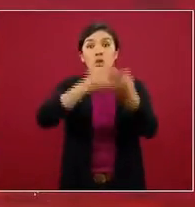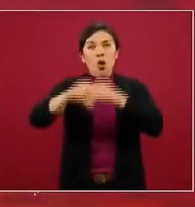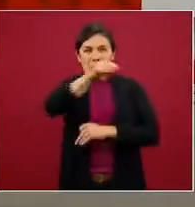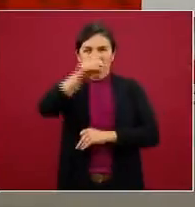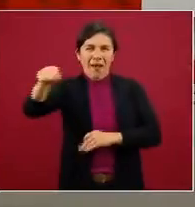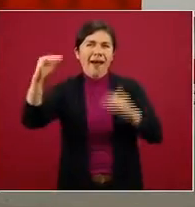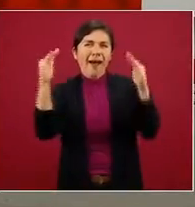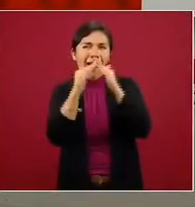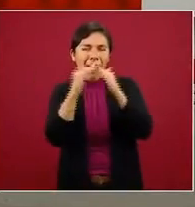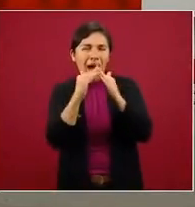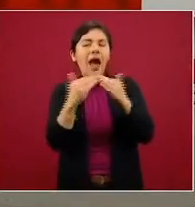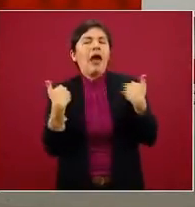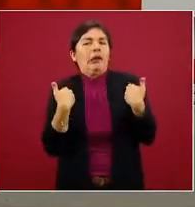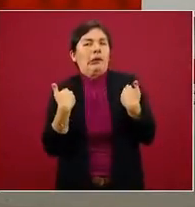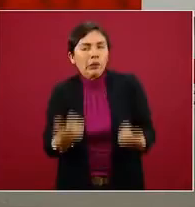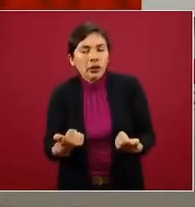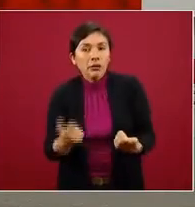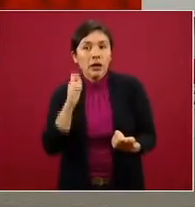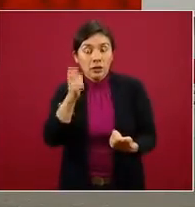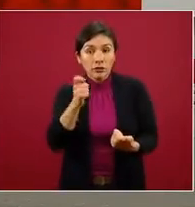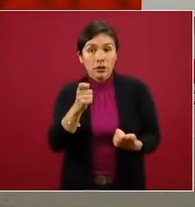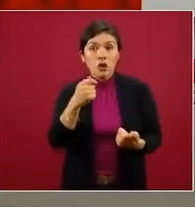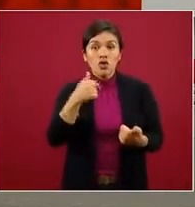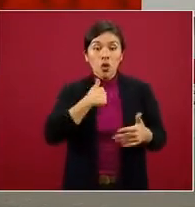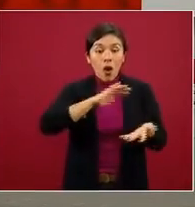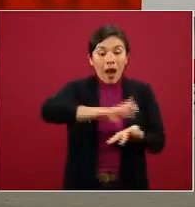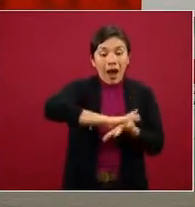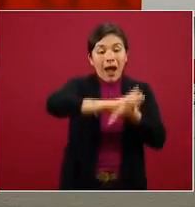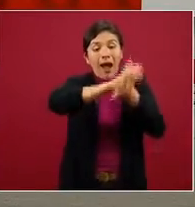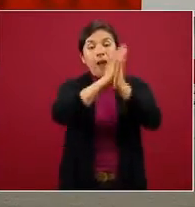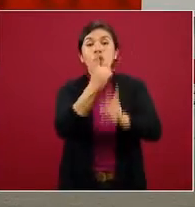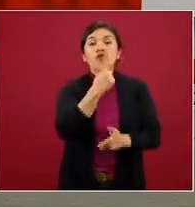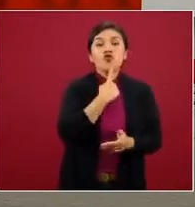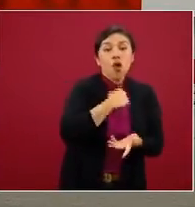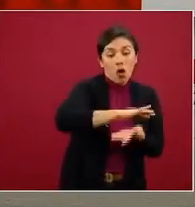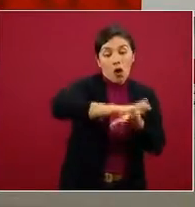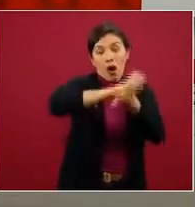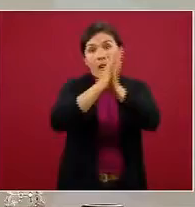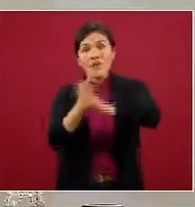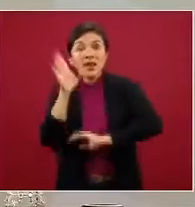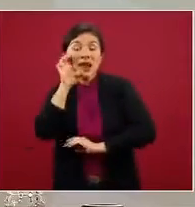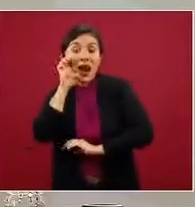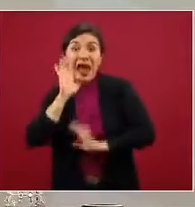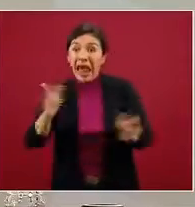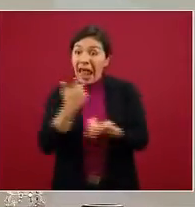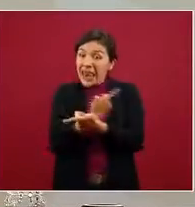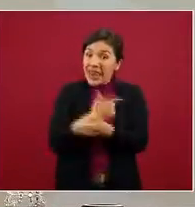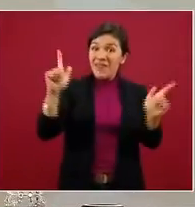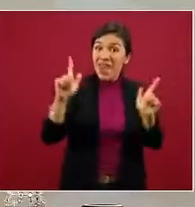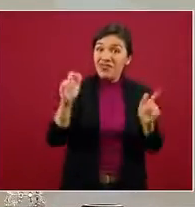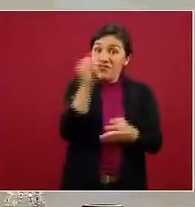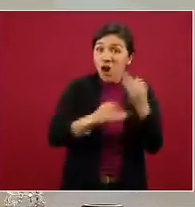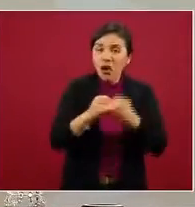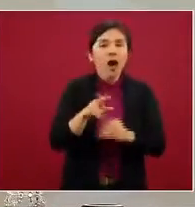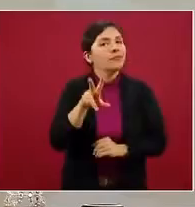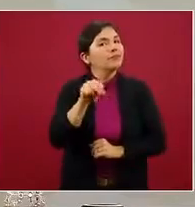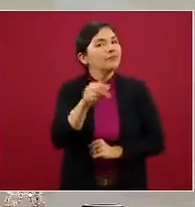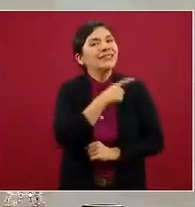casa entendamos que al transitar a un color naranja no es todos vamos a la calle, hay que seguir